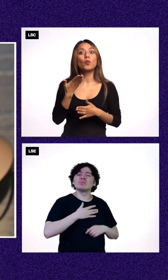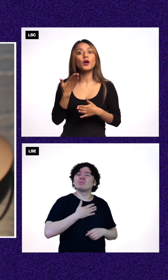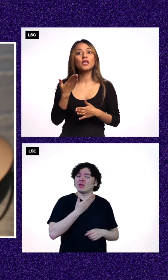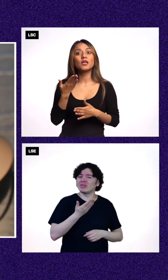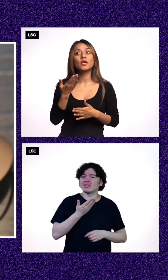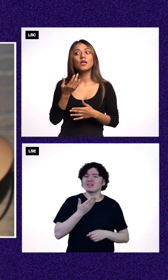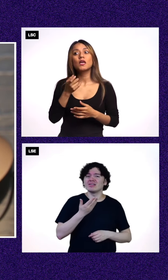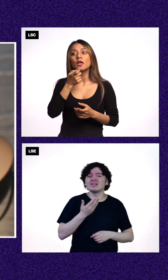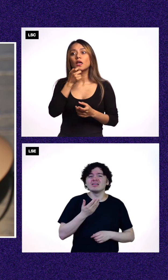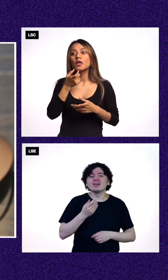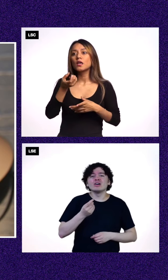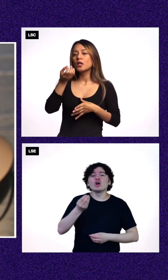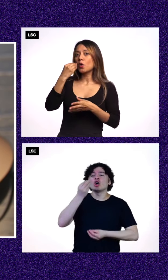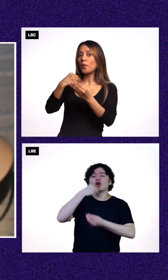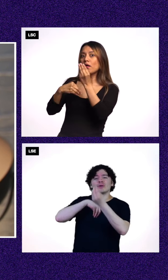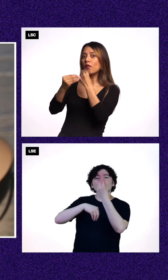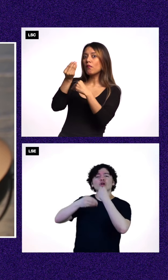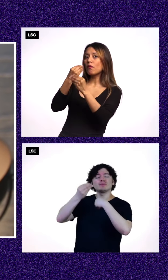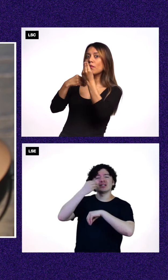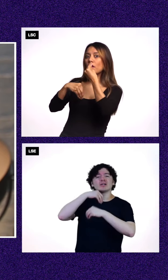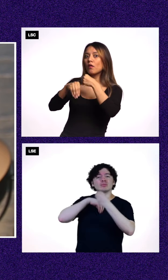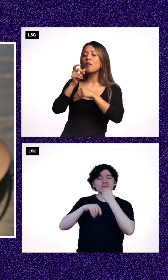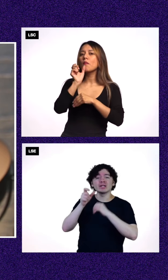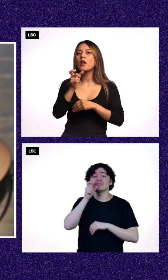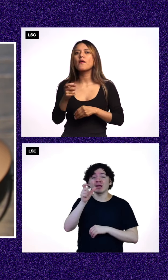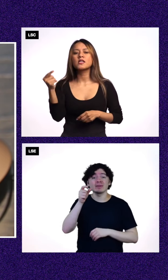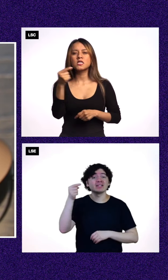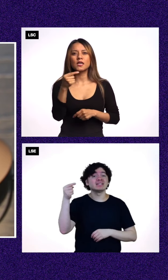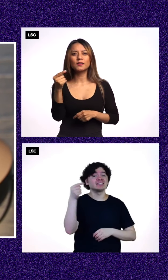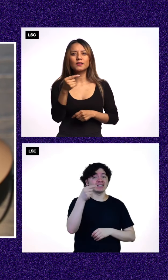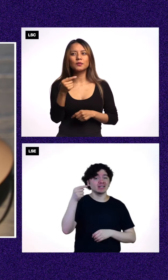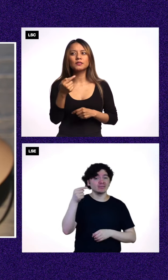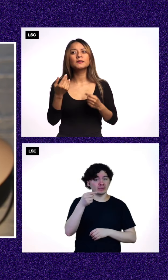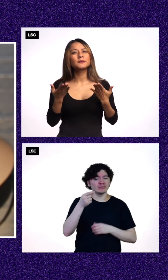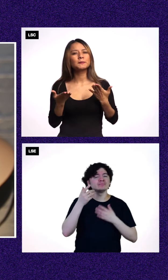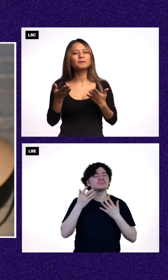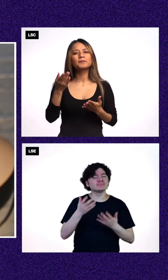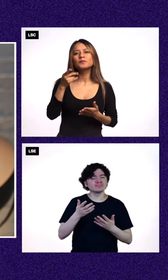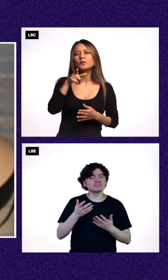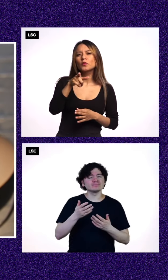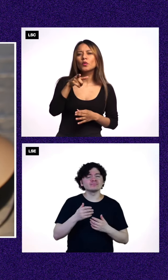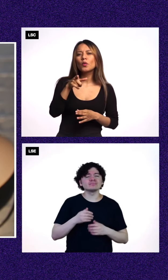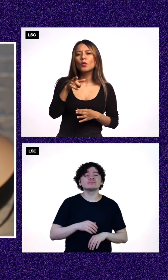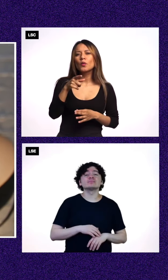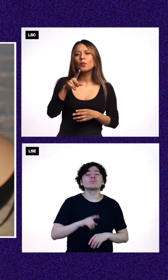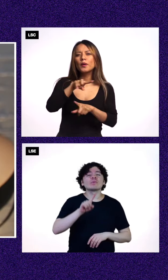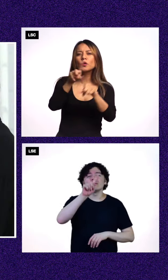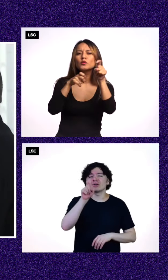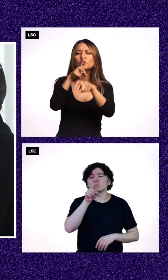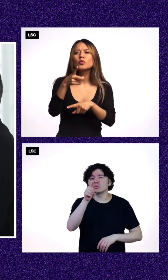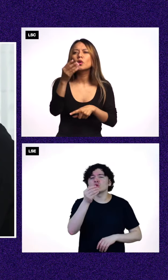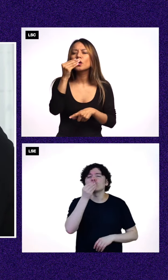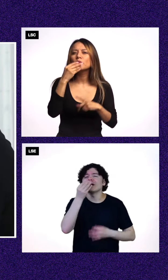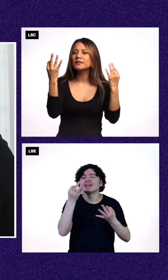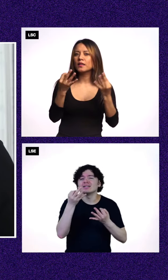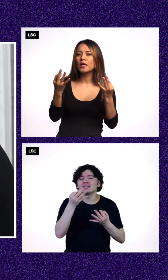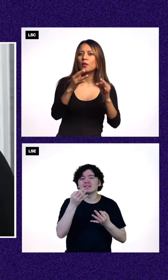con la afirmación o el apoyo o el ánimo. Hay sustento o alimento en el ánimo. Y